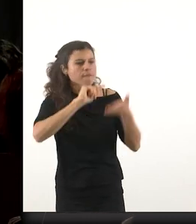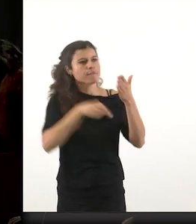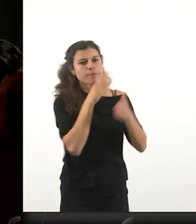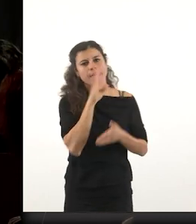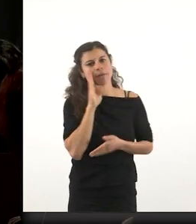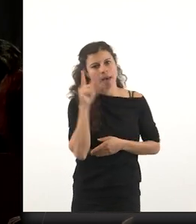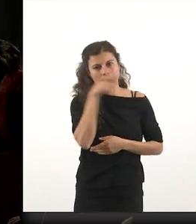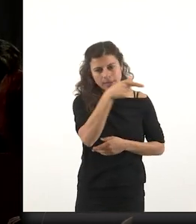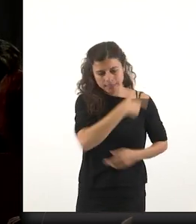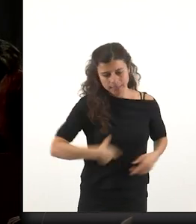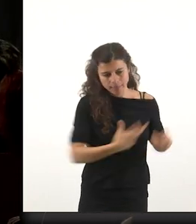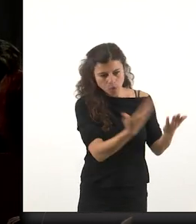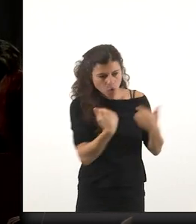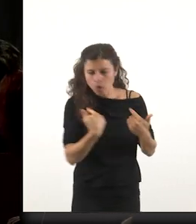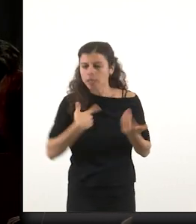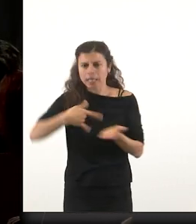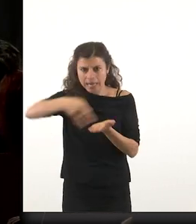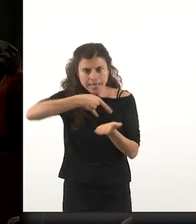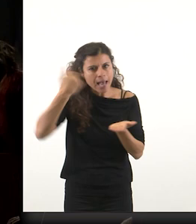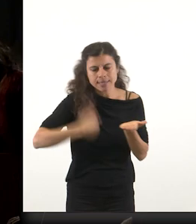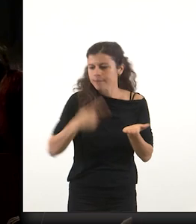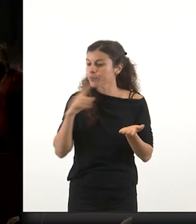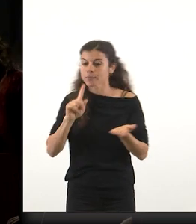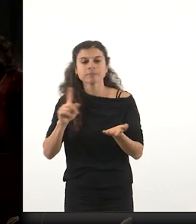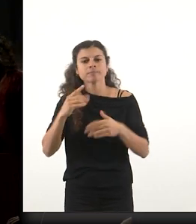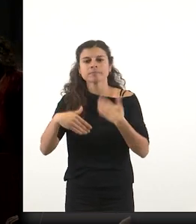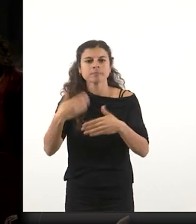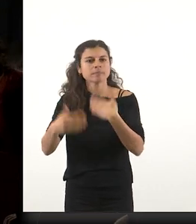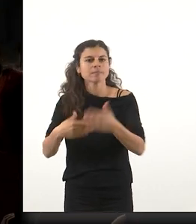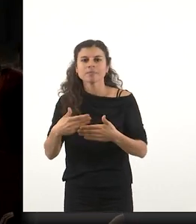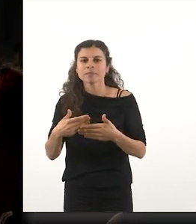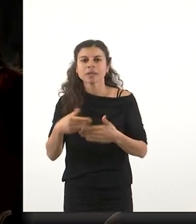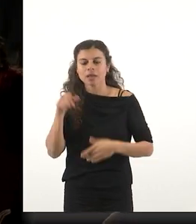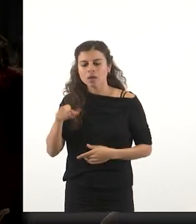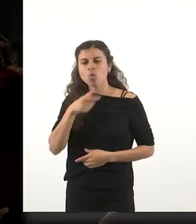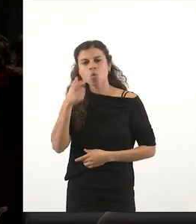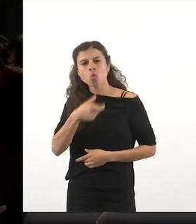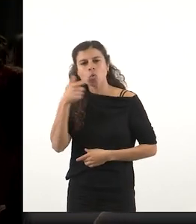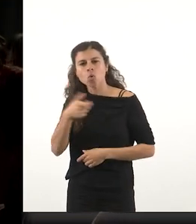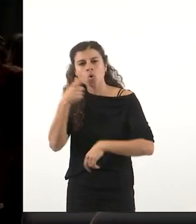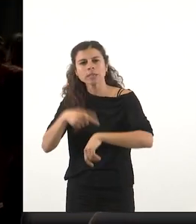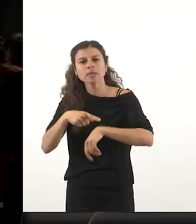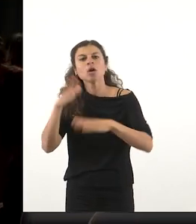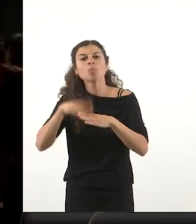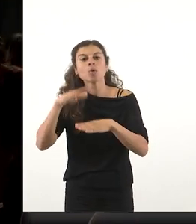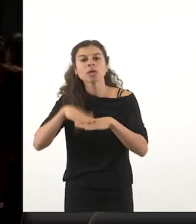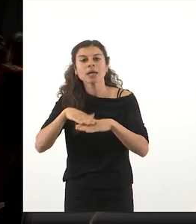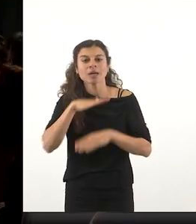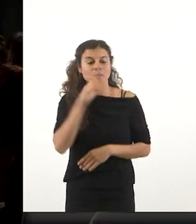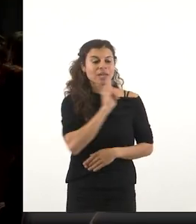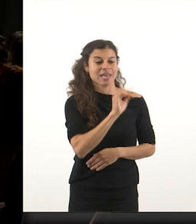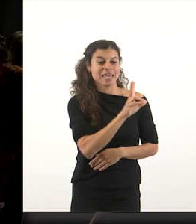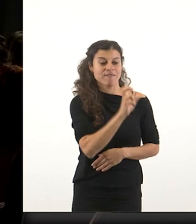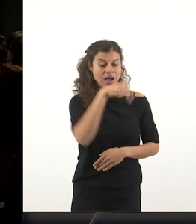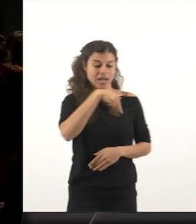madre biológica, y da igual, falta lo otro. Claro, porque justamente Lía tarda mucho tiempo en que tenga este proceso, porque Iván no está casado conmigo por